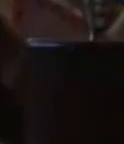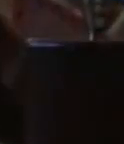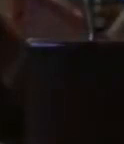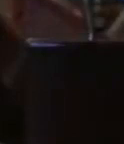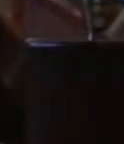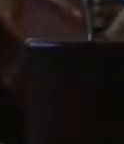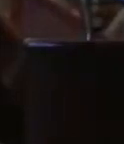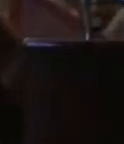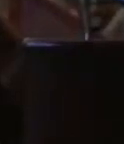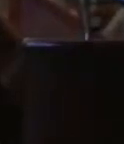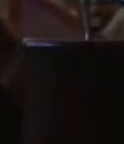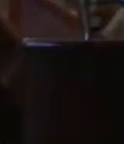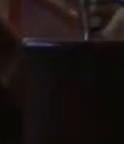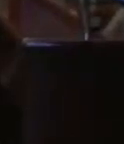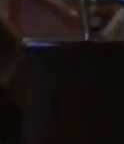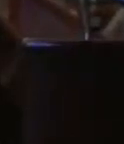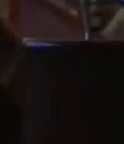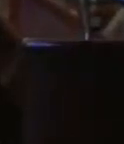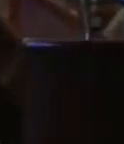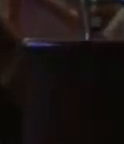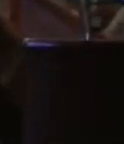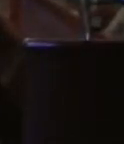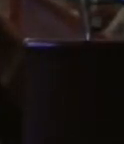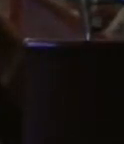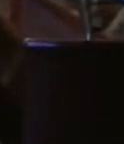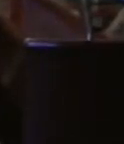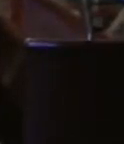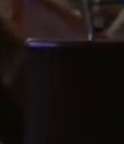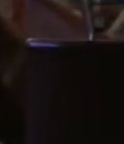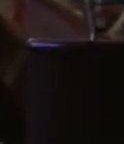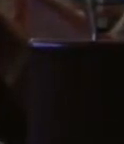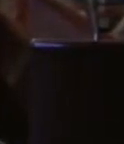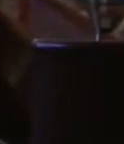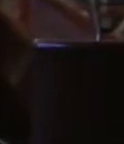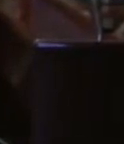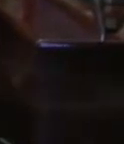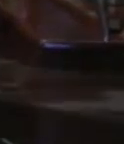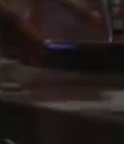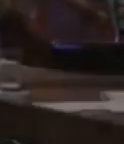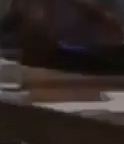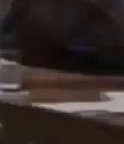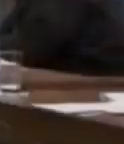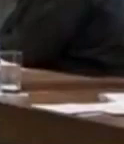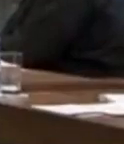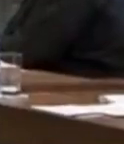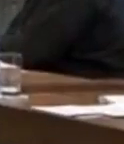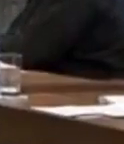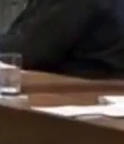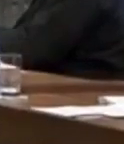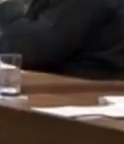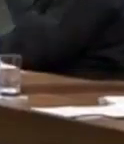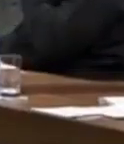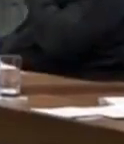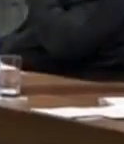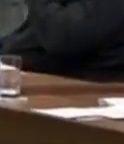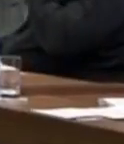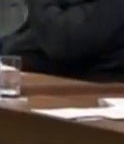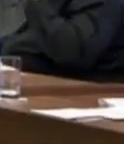Y ese mismo discurso de doble rasero, ese mismo discurso mentiroso, ese mismo discurso injerencista es el que está presente en otras cosas.